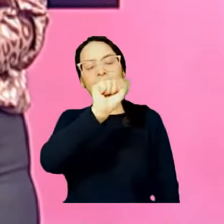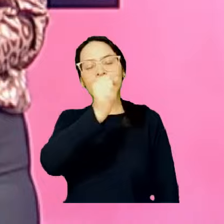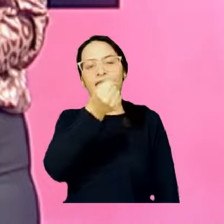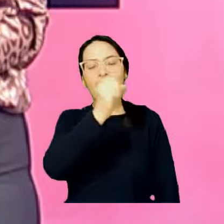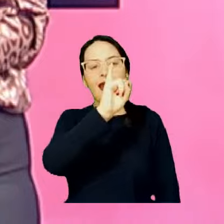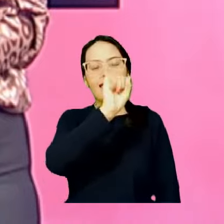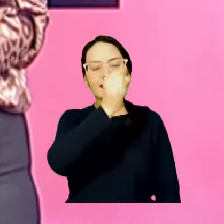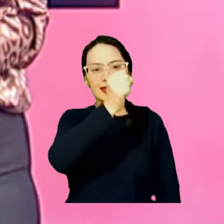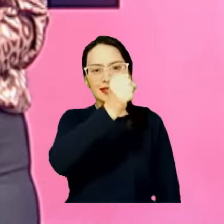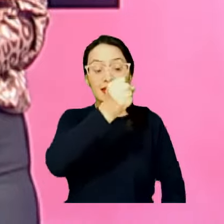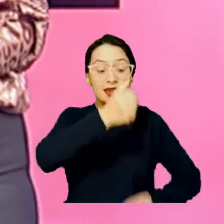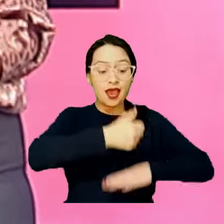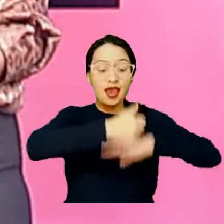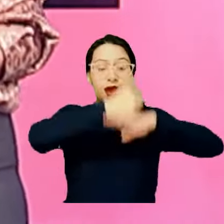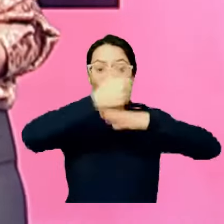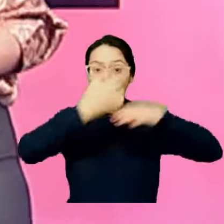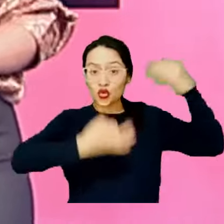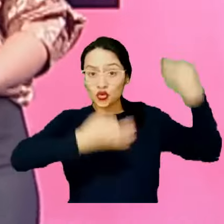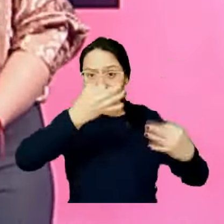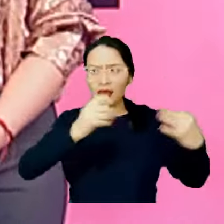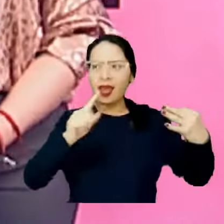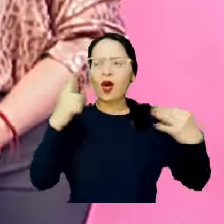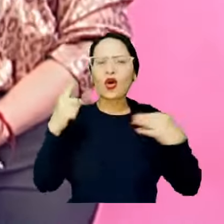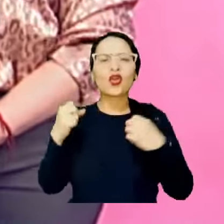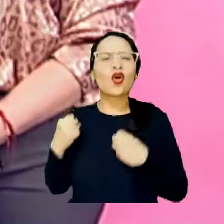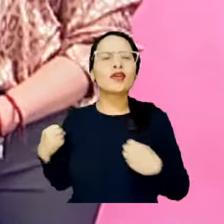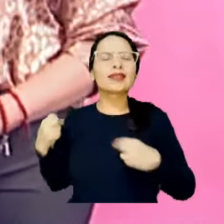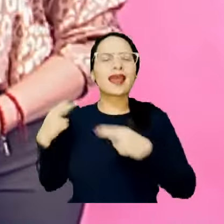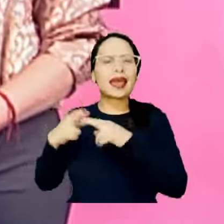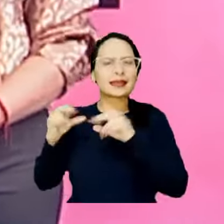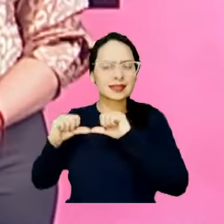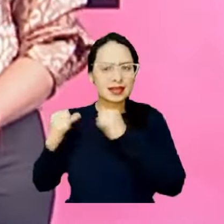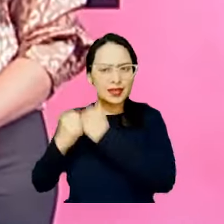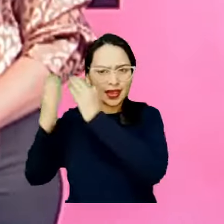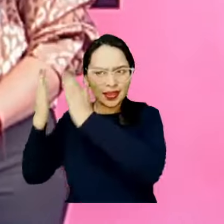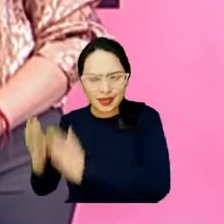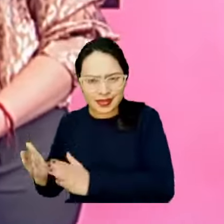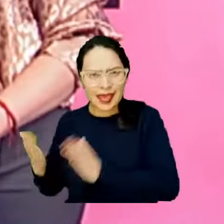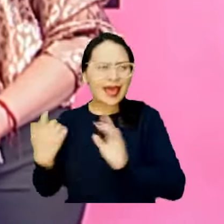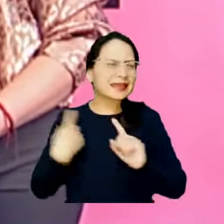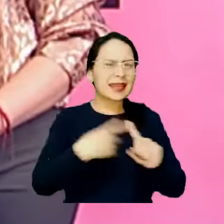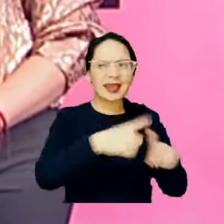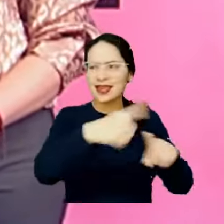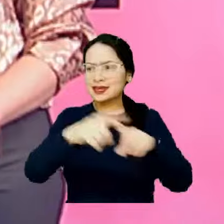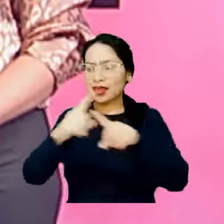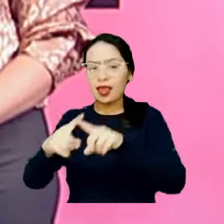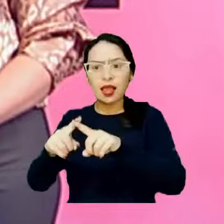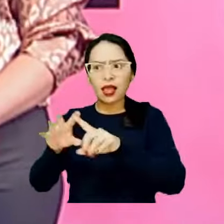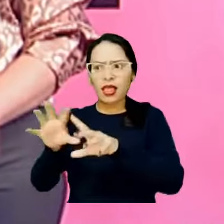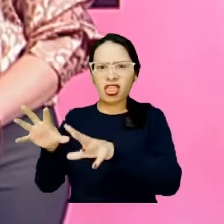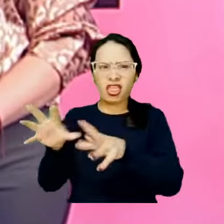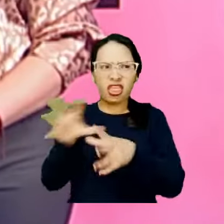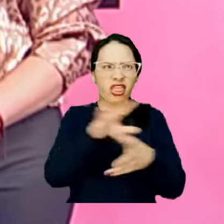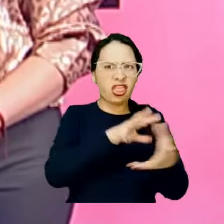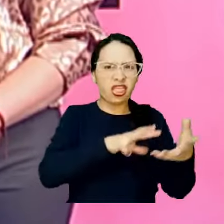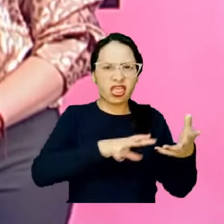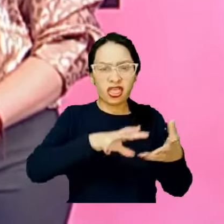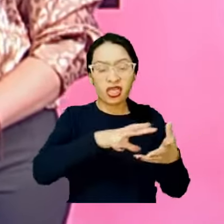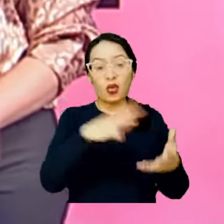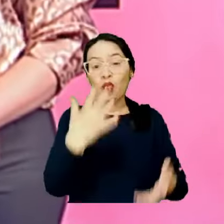algunos exasambleístas, sino también incluso a personas vinculadas con los medios de comunicación, como el caso de